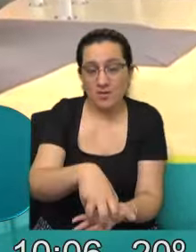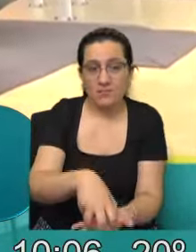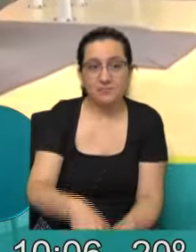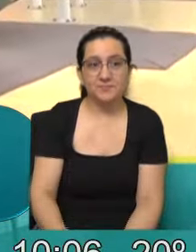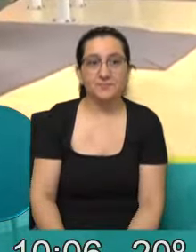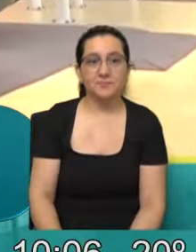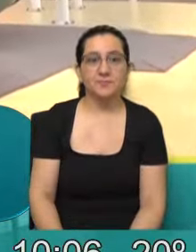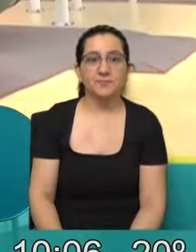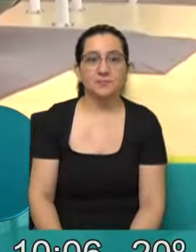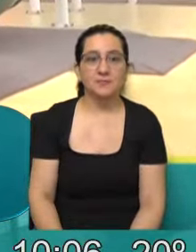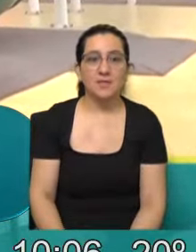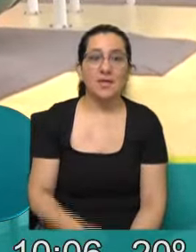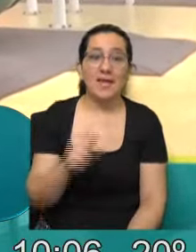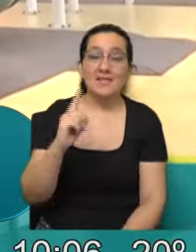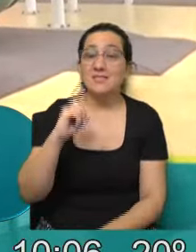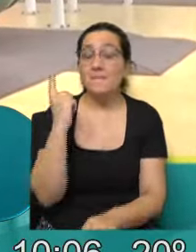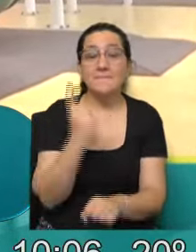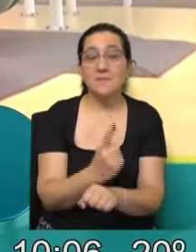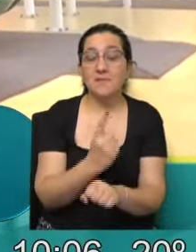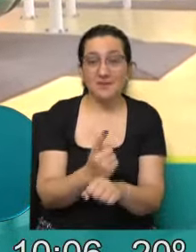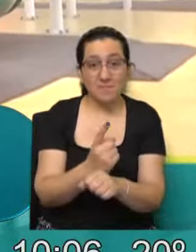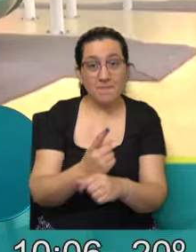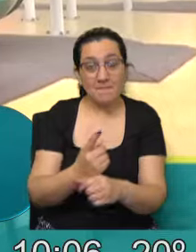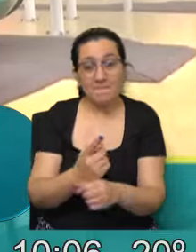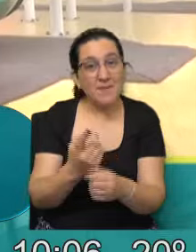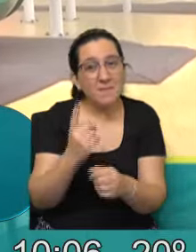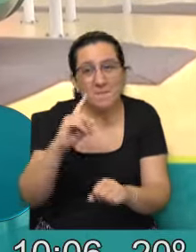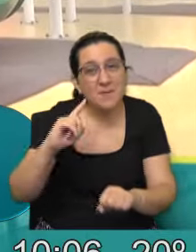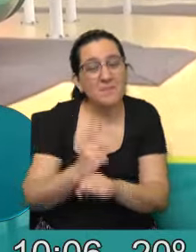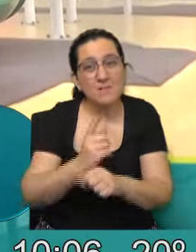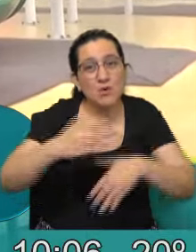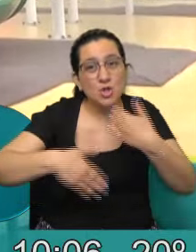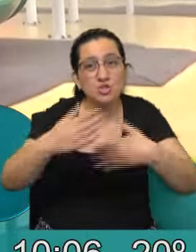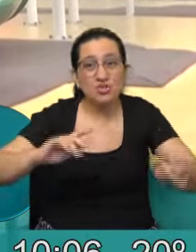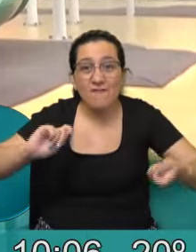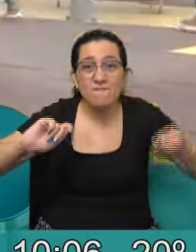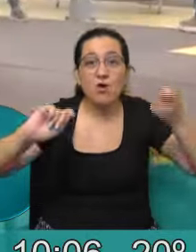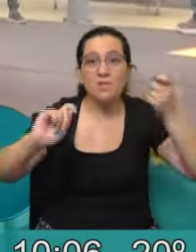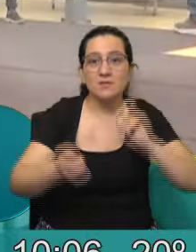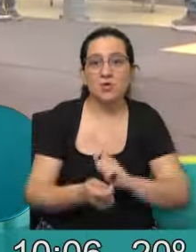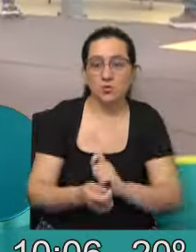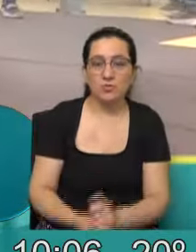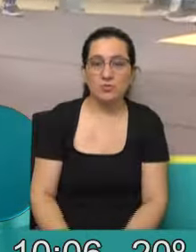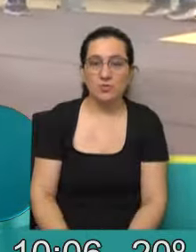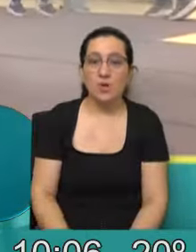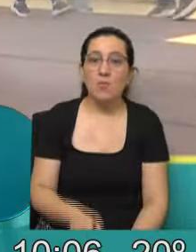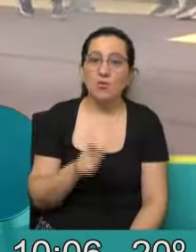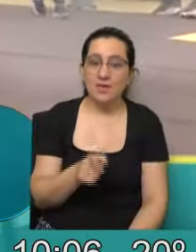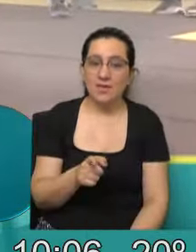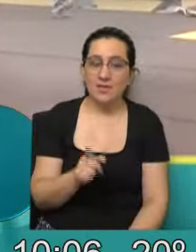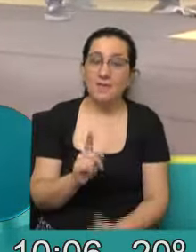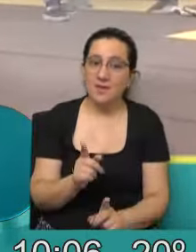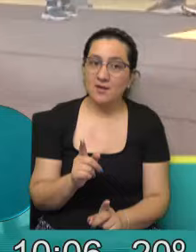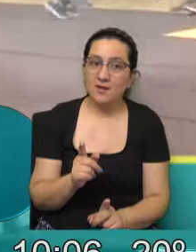espacio y este es el primer inicio del proceso de transformación Porque esa zona la vamos a ver transformada en pocos años porque ahí se enterraron